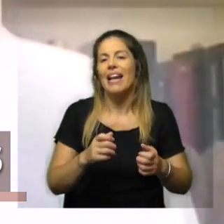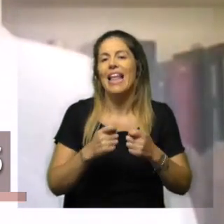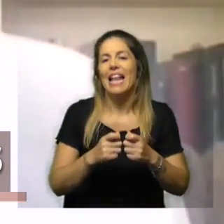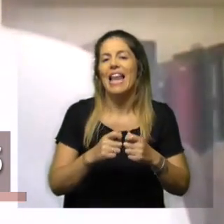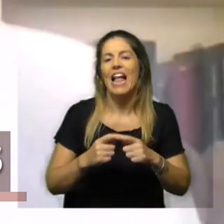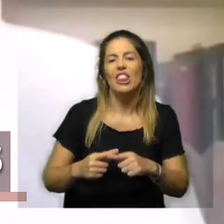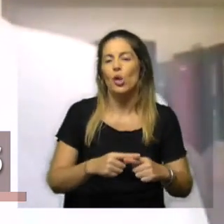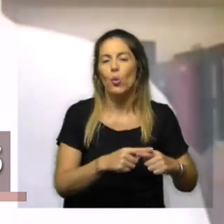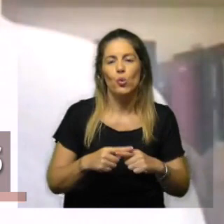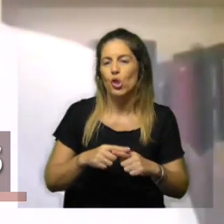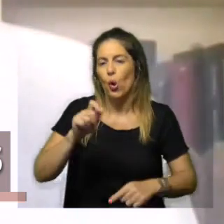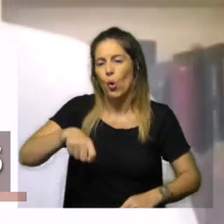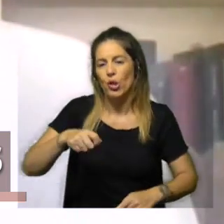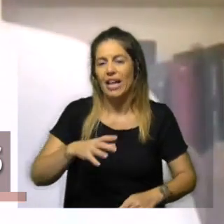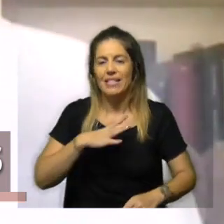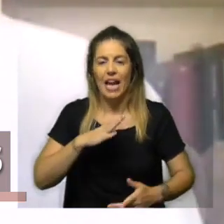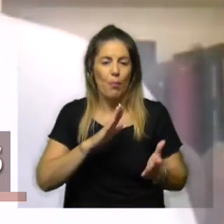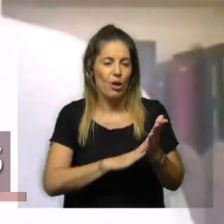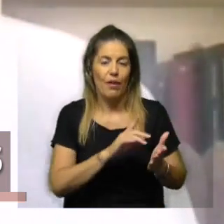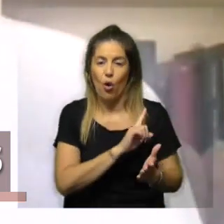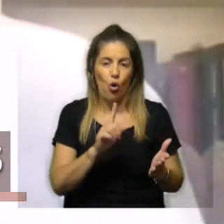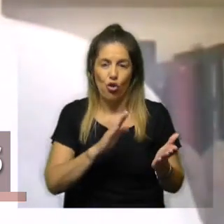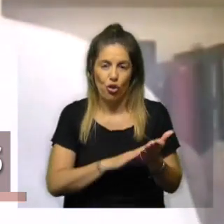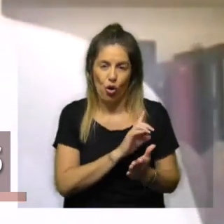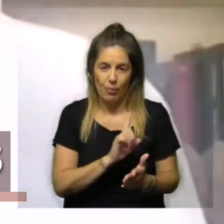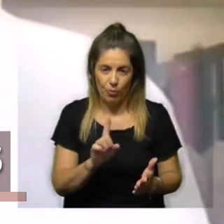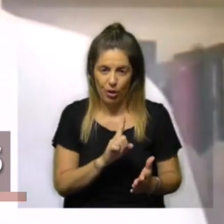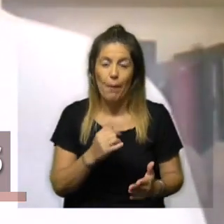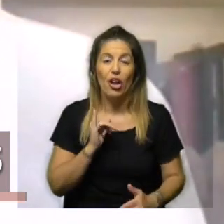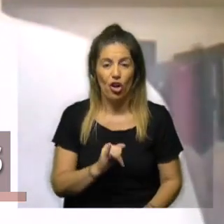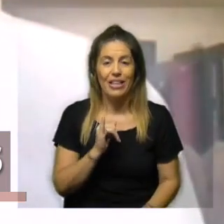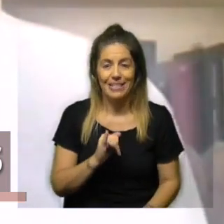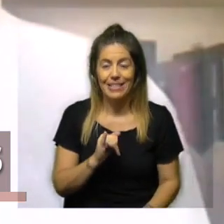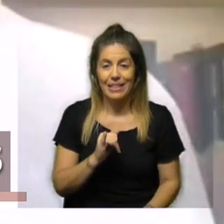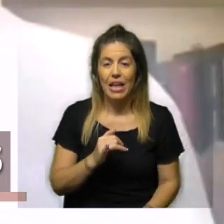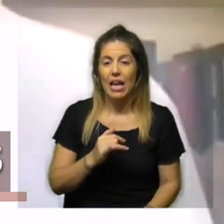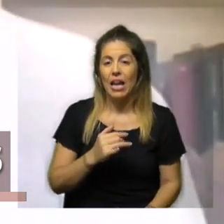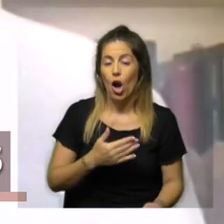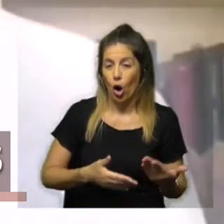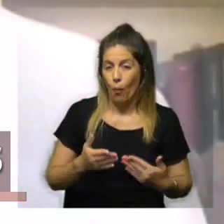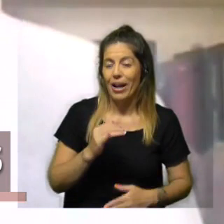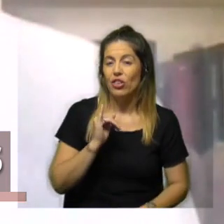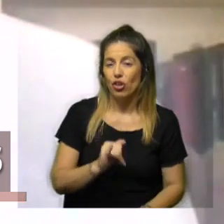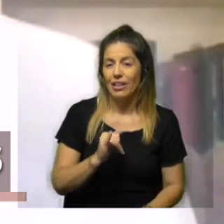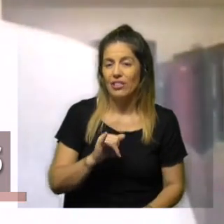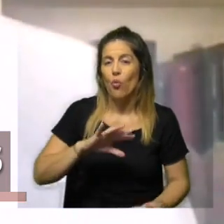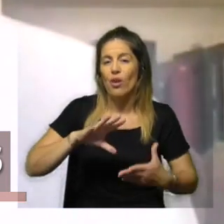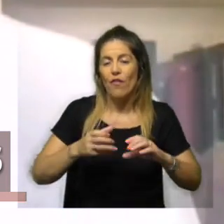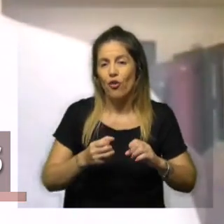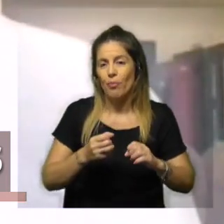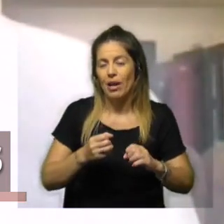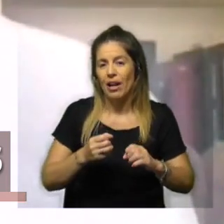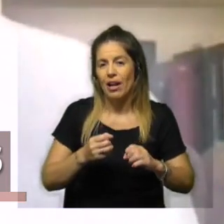hay pruebas, ahí la justicia brasileña verá, pero lo que sí comparto es que hay una forma de reconstruir